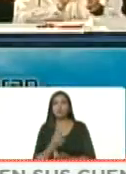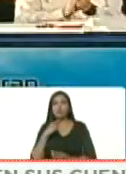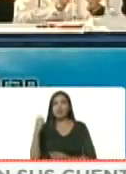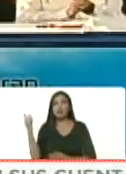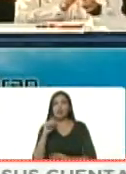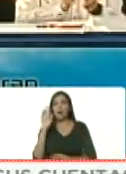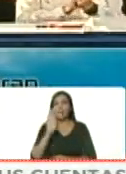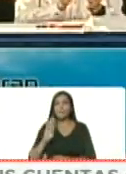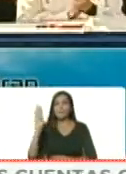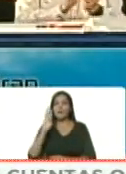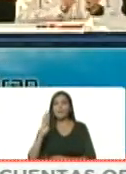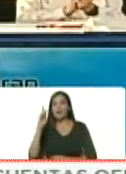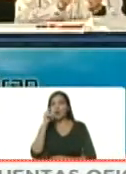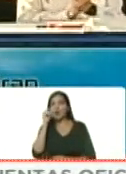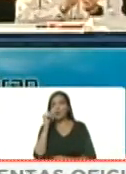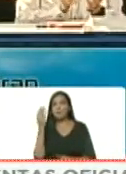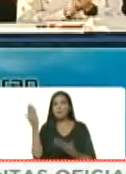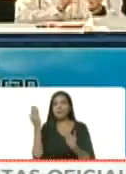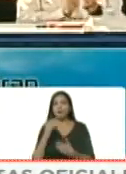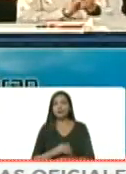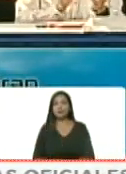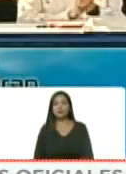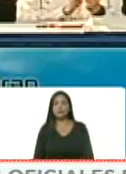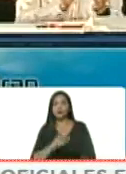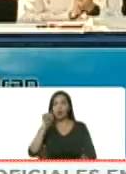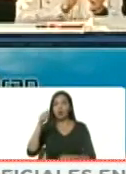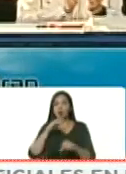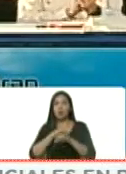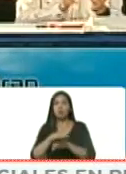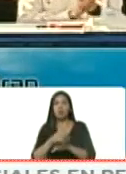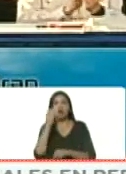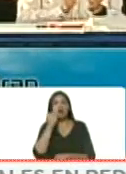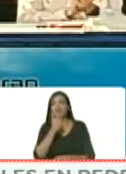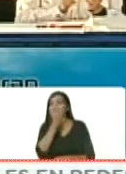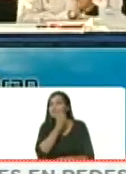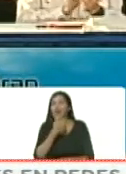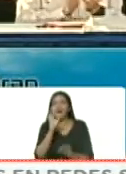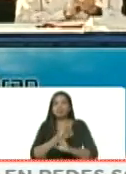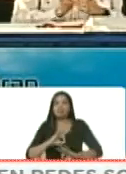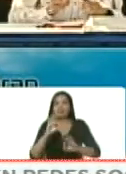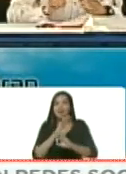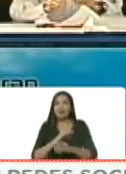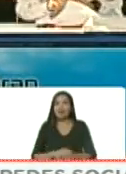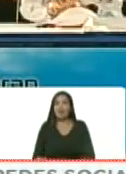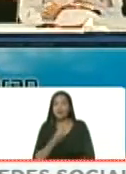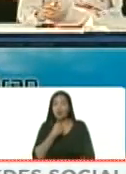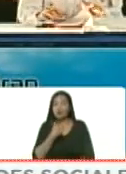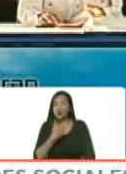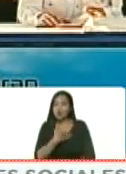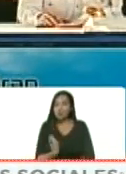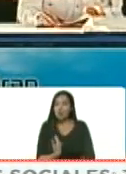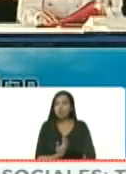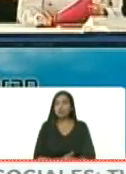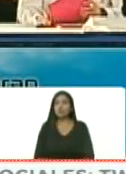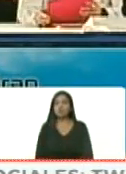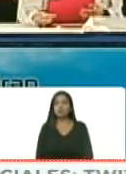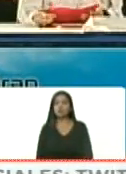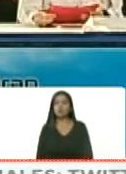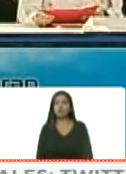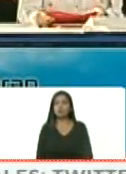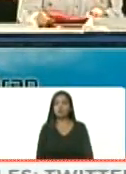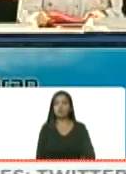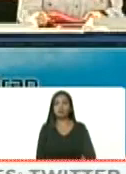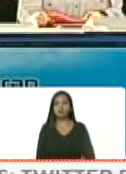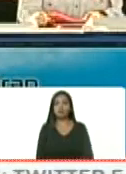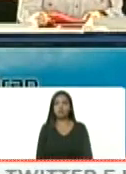Barbados, Jorge Rodríguez Barbados, sin afeitarse. Bueno, yo quiero que el